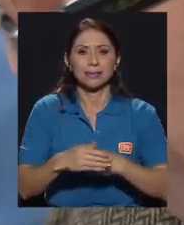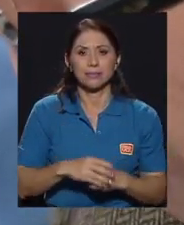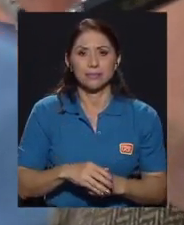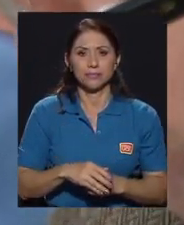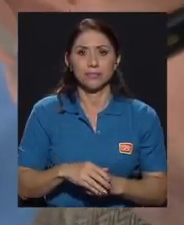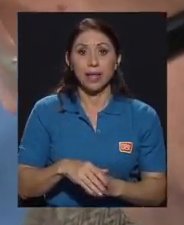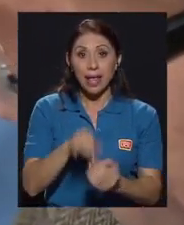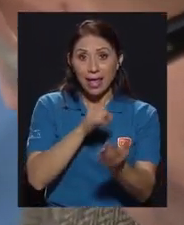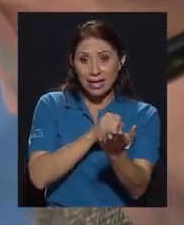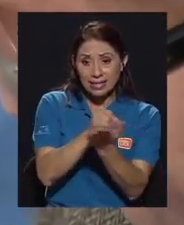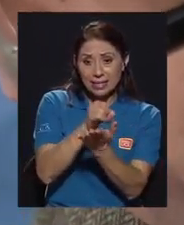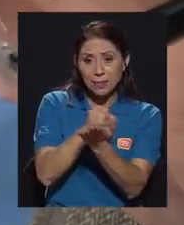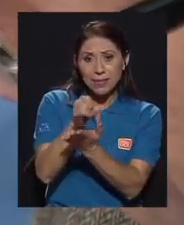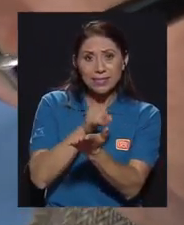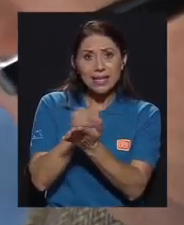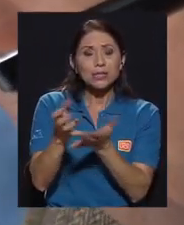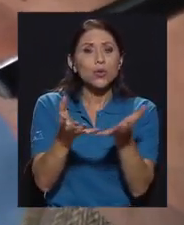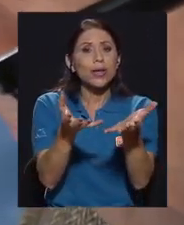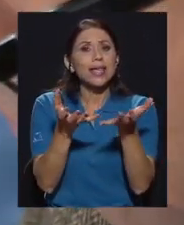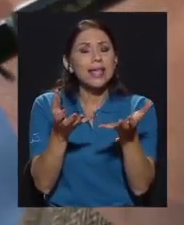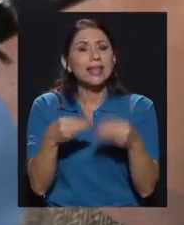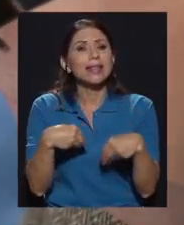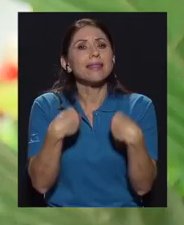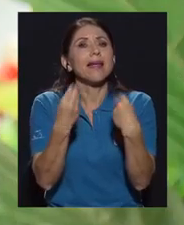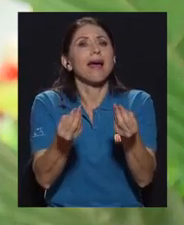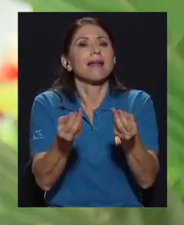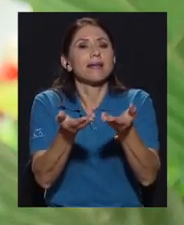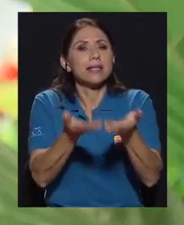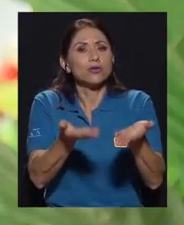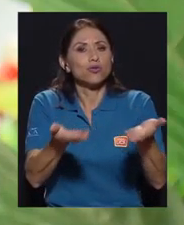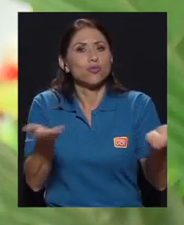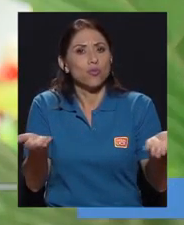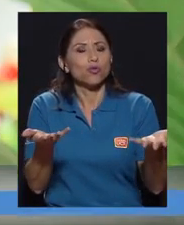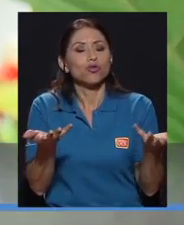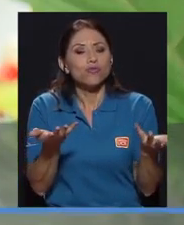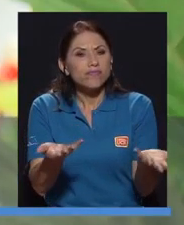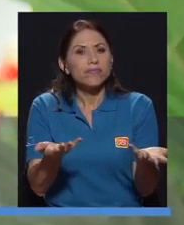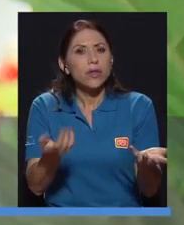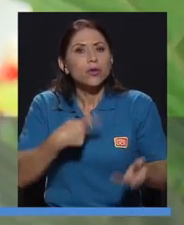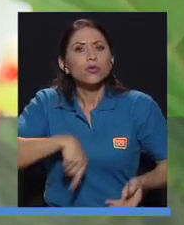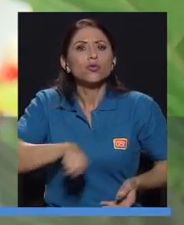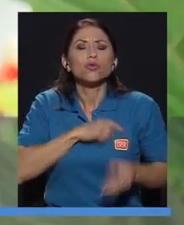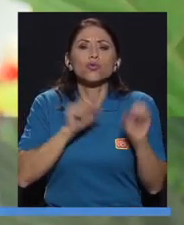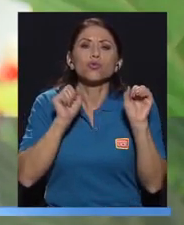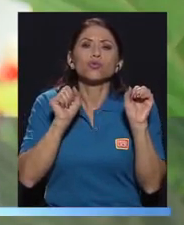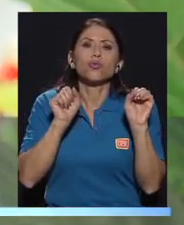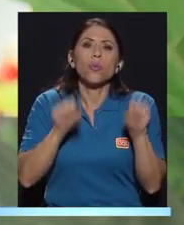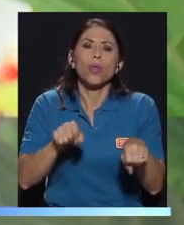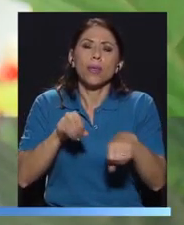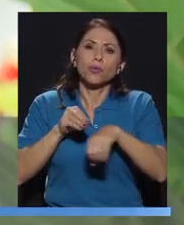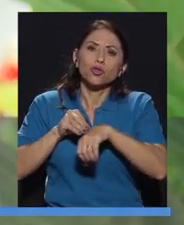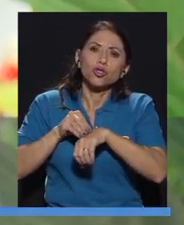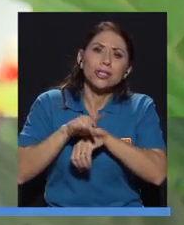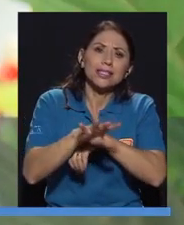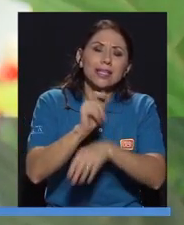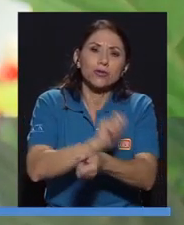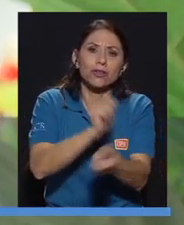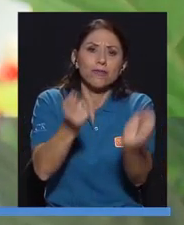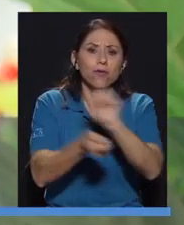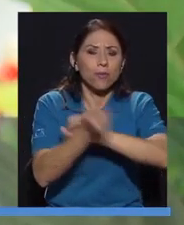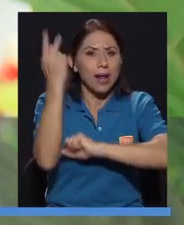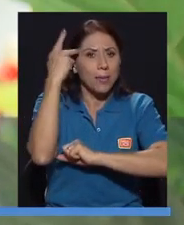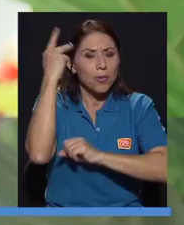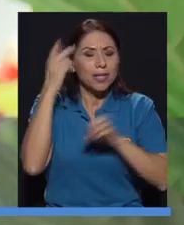Esta investigación busca dar insumos de cómo podemos incidir en una reforma a